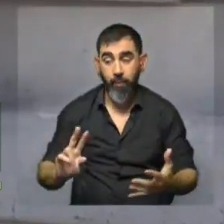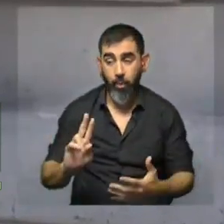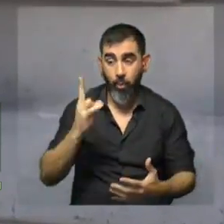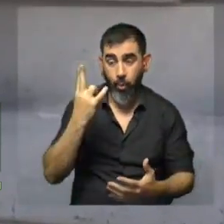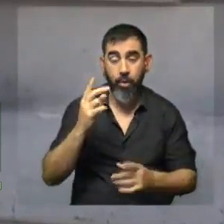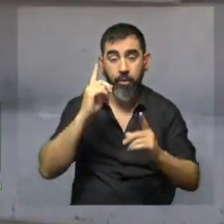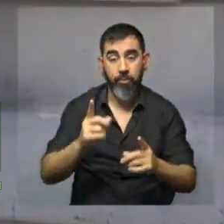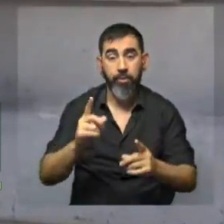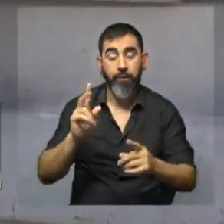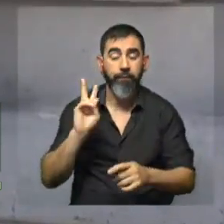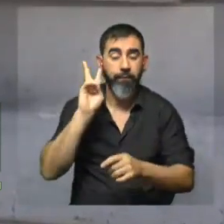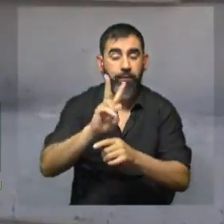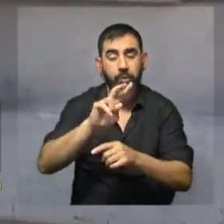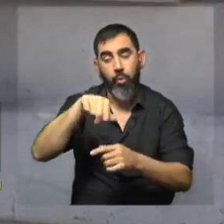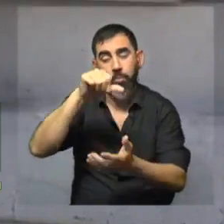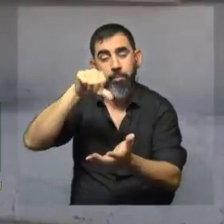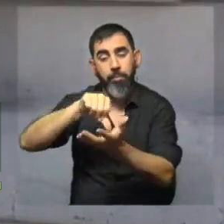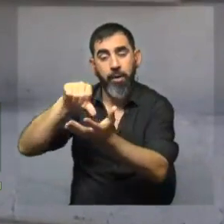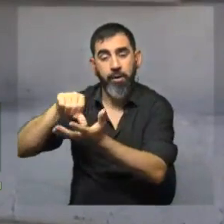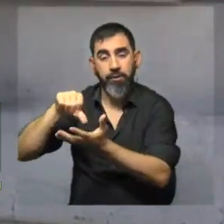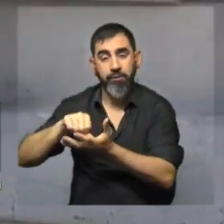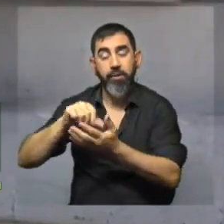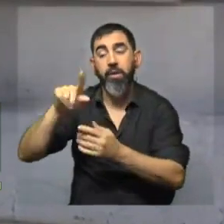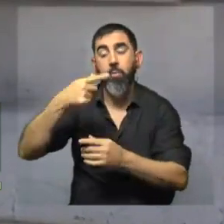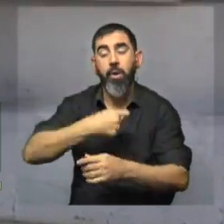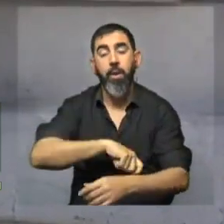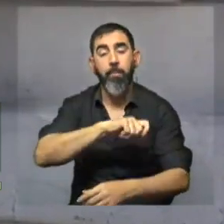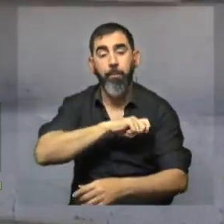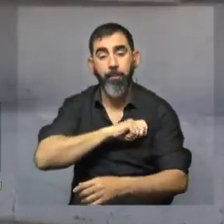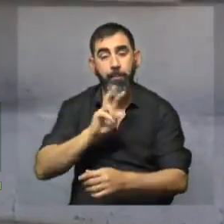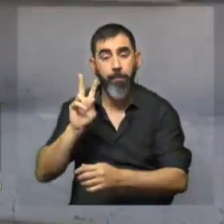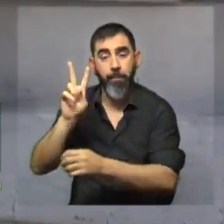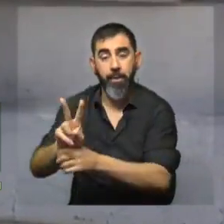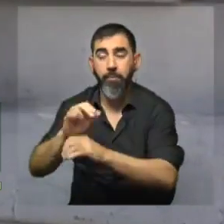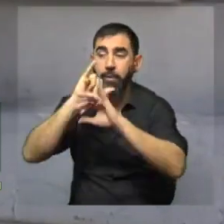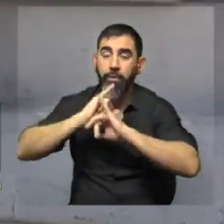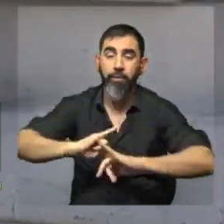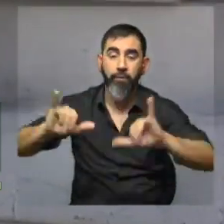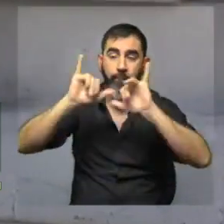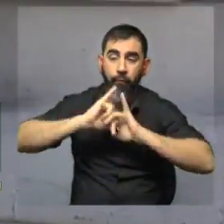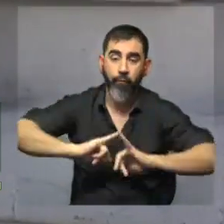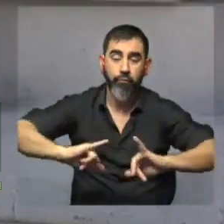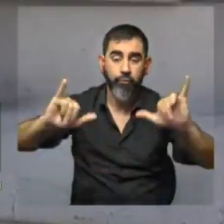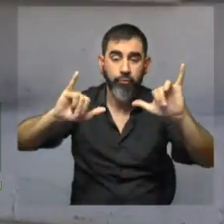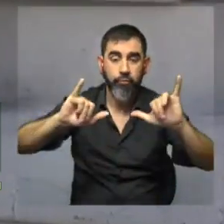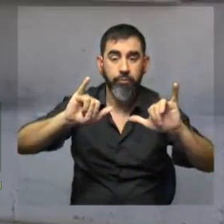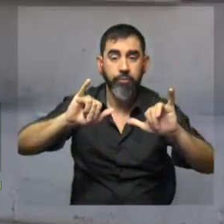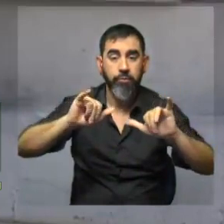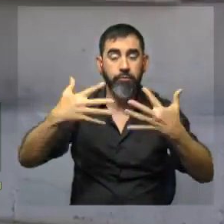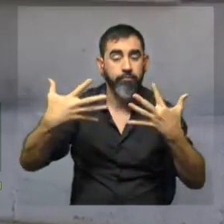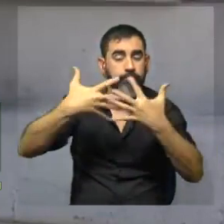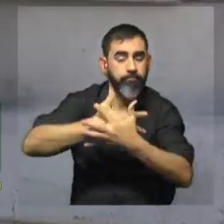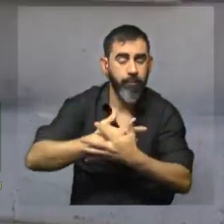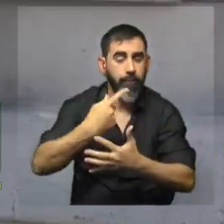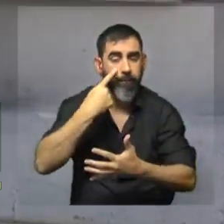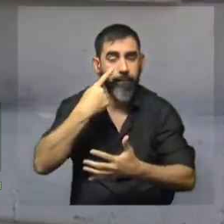como también me ha tocado recorrer otros países, prontamente voy a ir a España también, para hacer difusión con respecto a este flagelo que